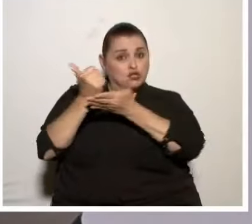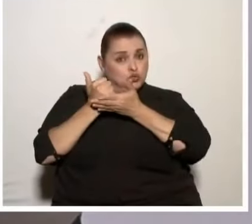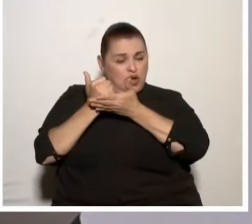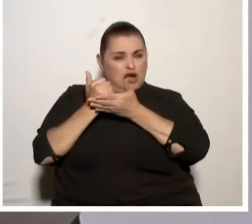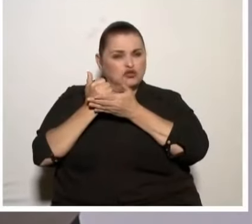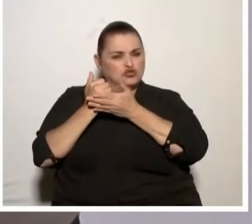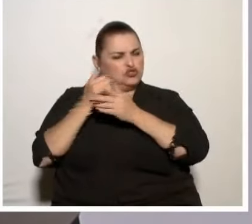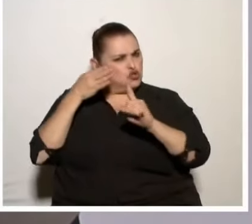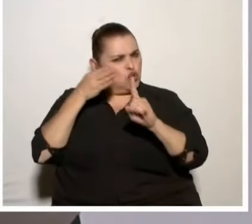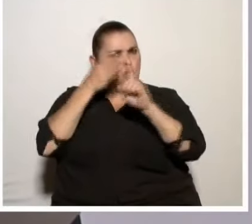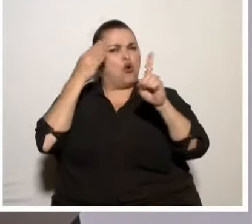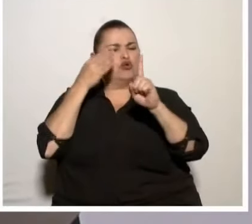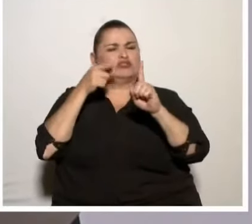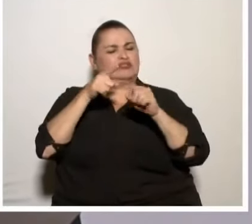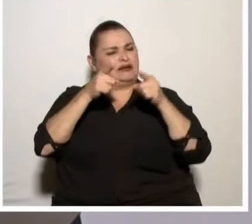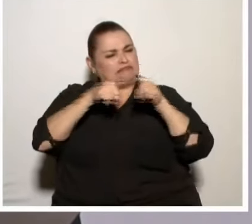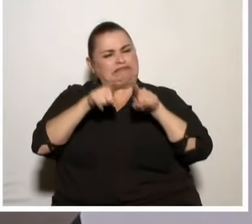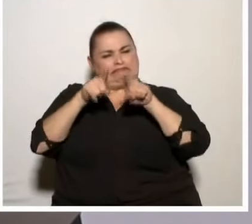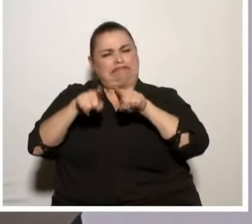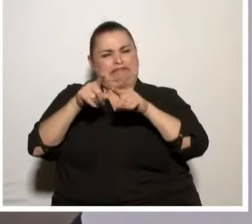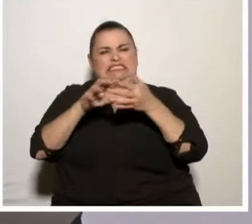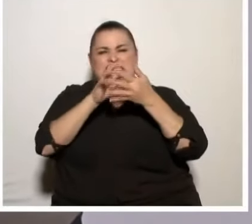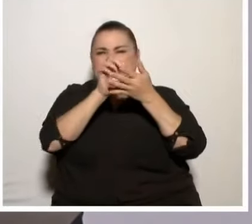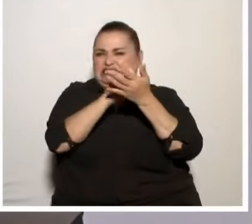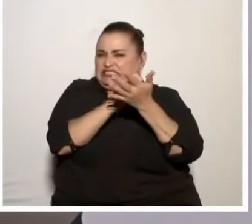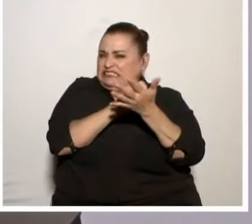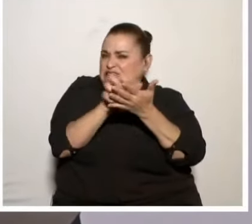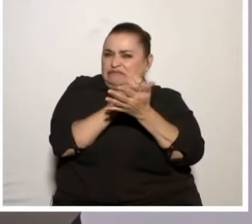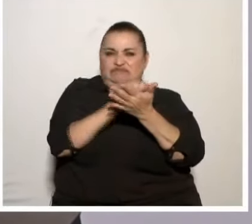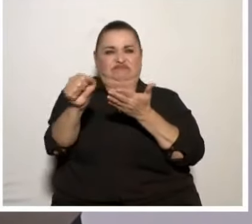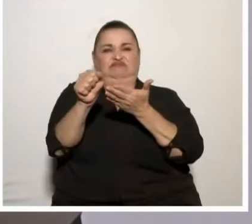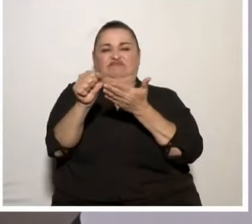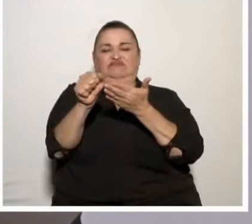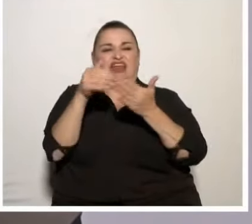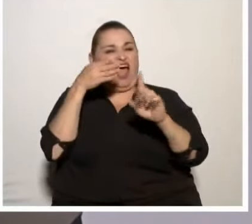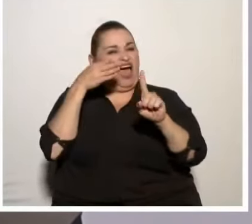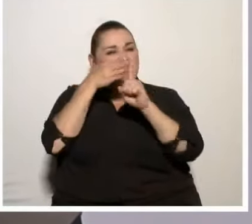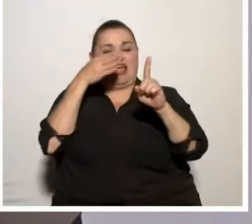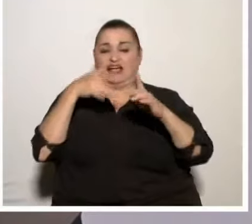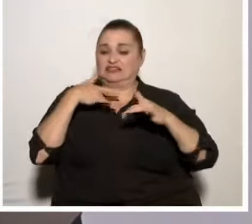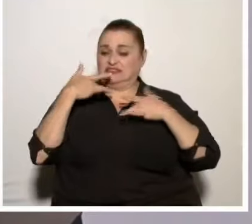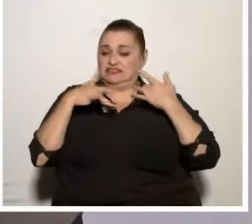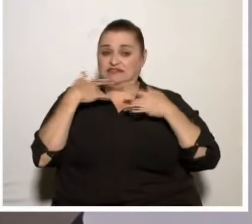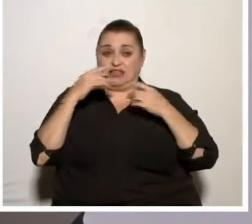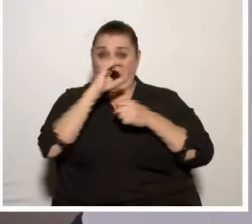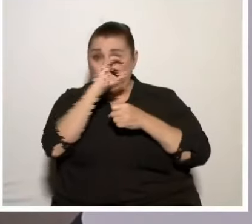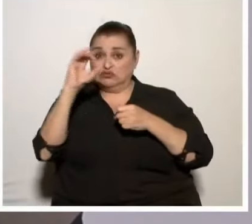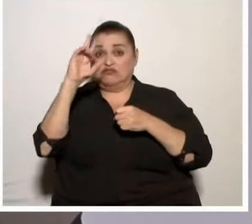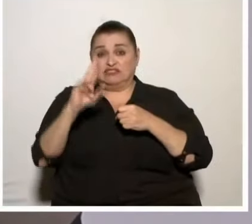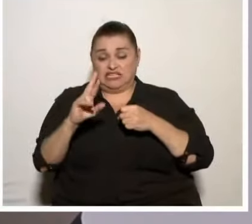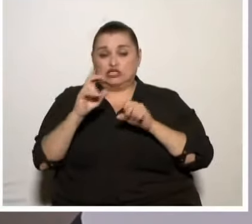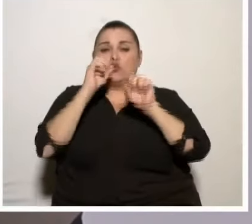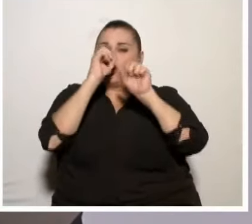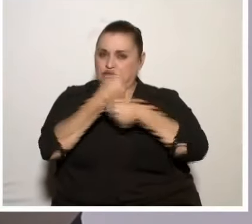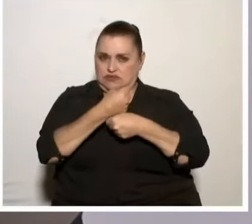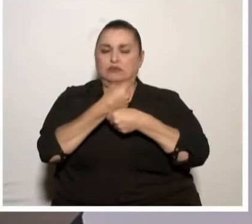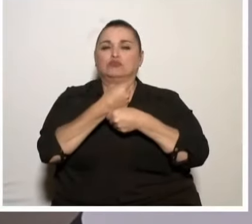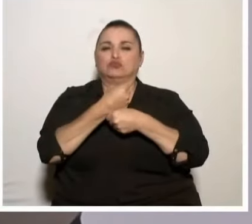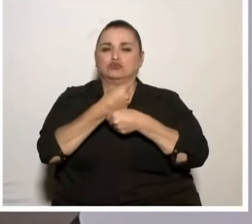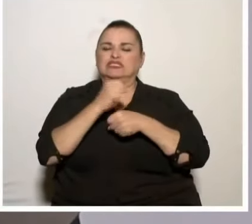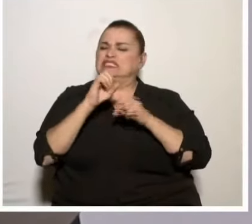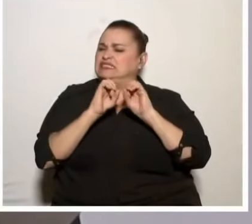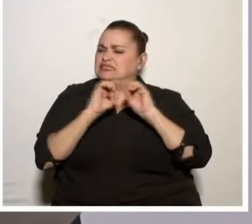a atacar ese flagelo que carcome y que ataca la sensibilidad de la sociedad costarricense, lo vamos a hacer